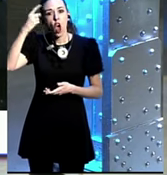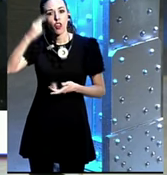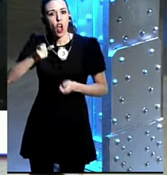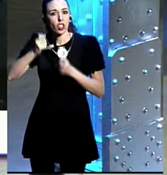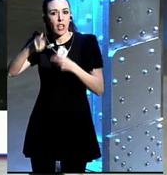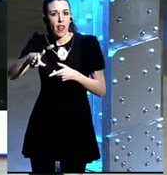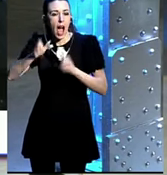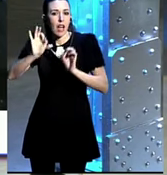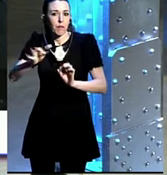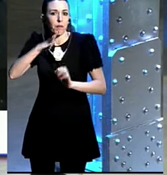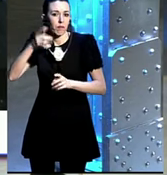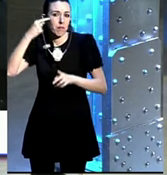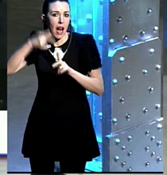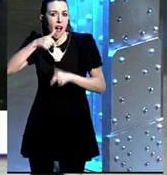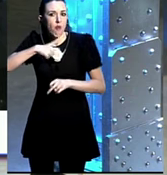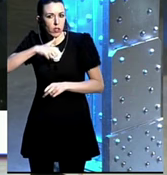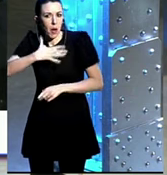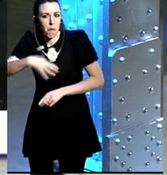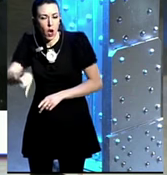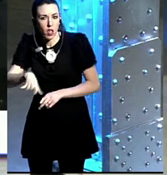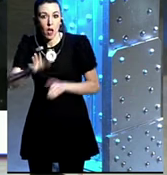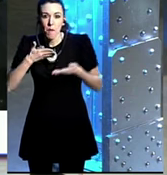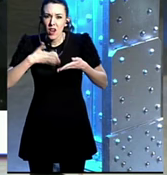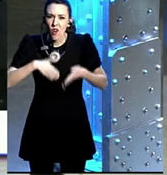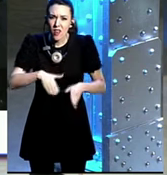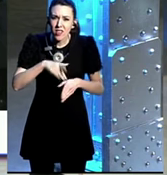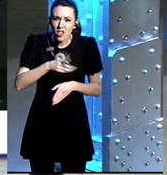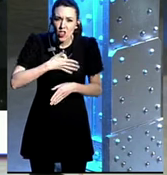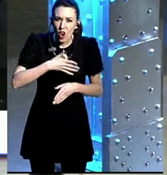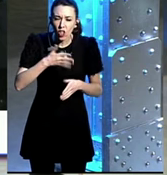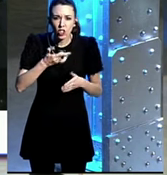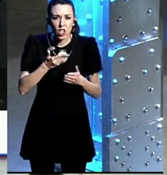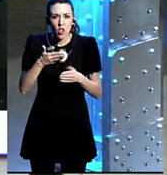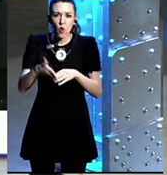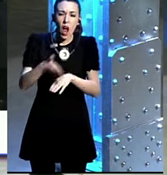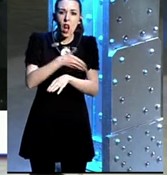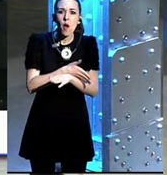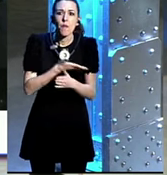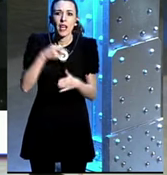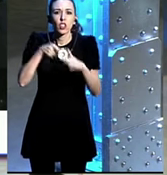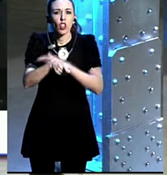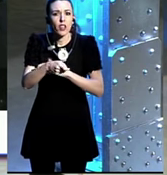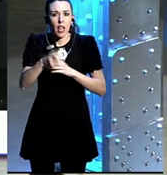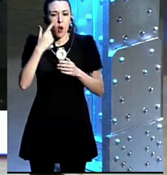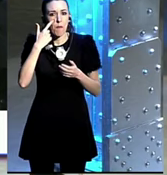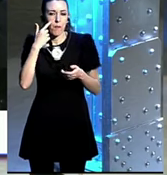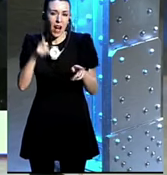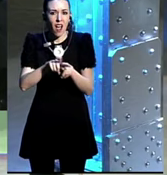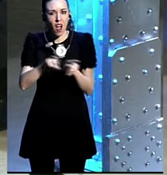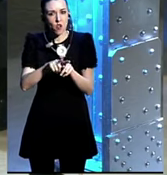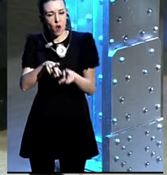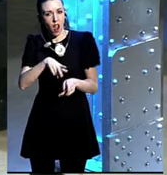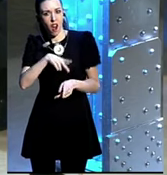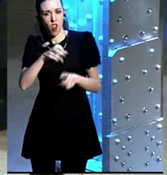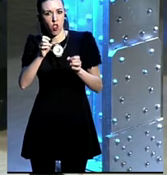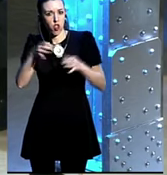más de lo que puedas soportar, pero nuestros hijos no están presolicitados como un don, son un don porque es lo que